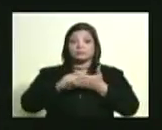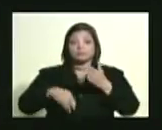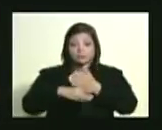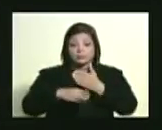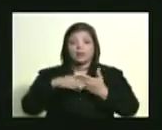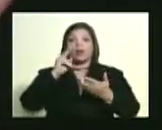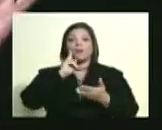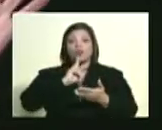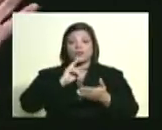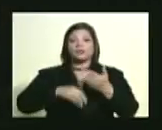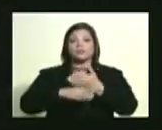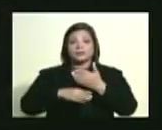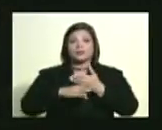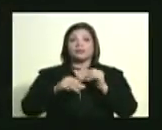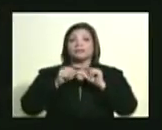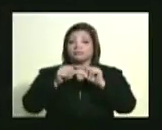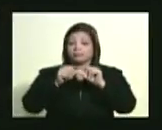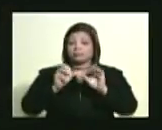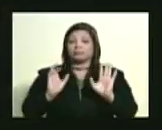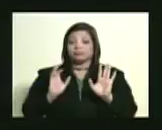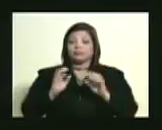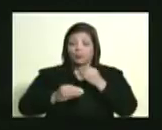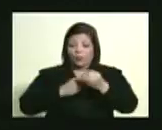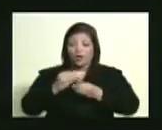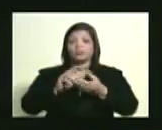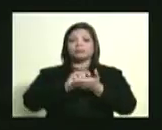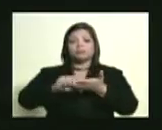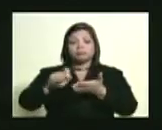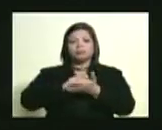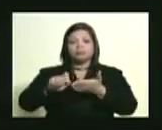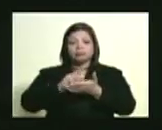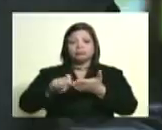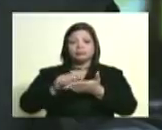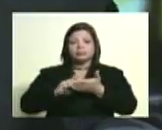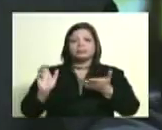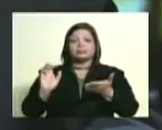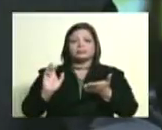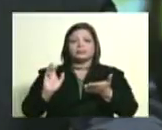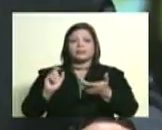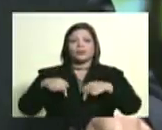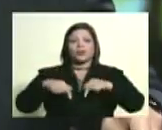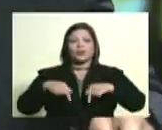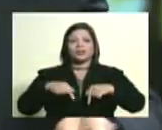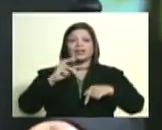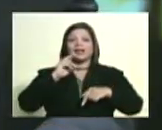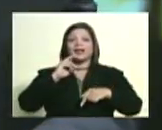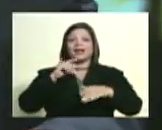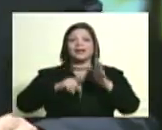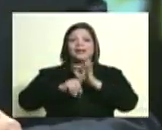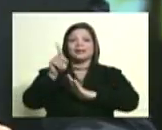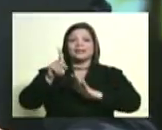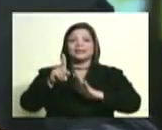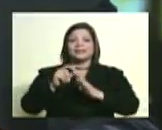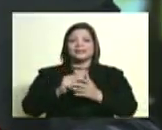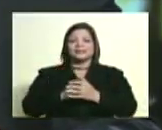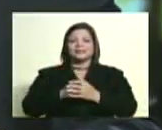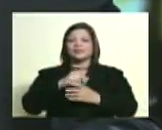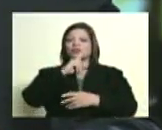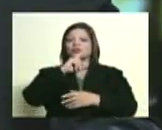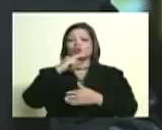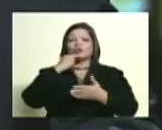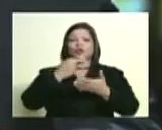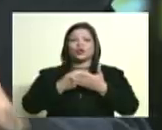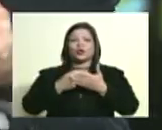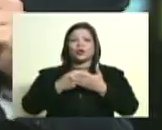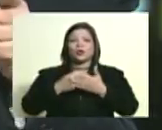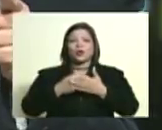sigan haciendo canciones a Bolívar, bueno, y en esa nos hemos inscrito y en eso nosotros andamos. En este momento se está desarrollando el llamado Guatuyuseí. Así es. Allá